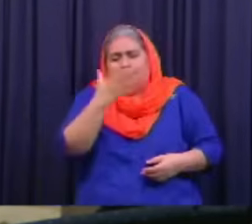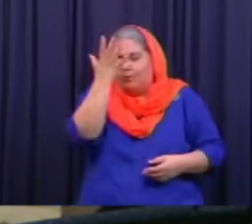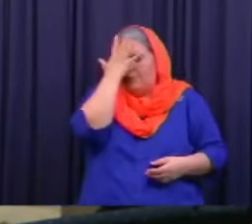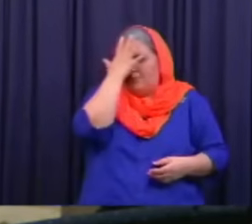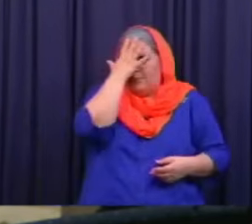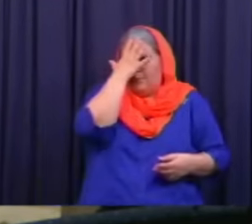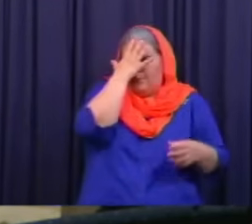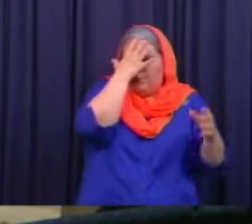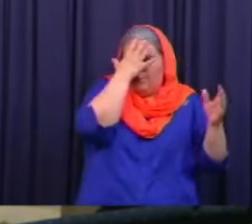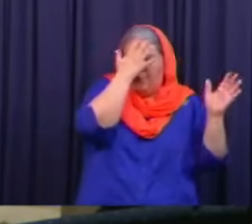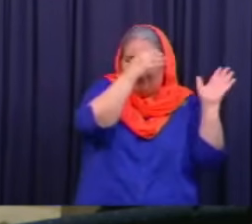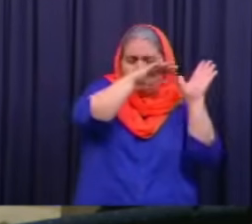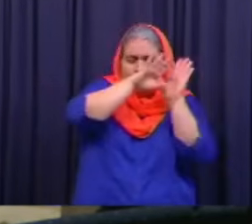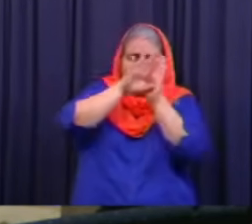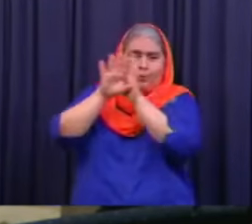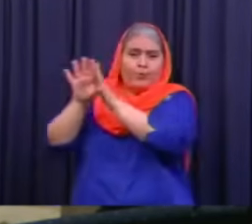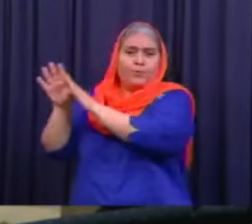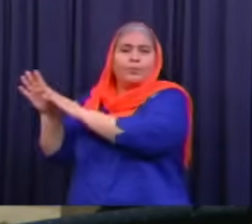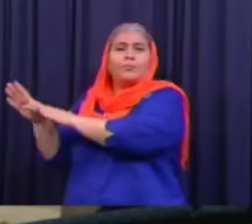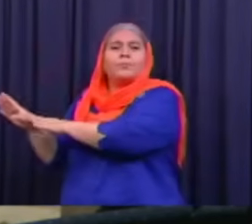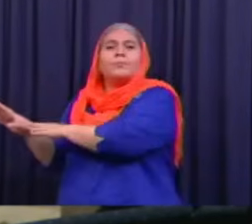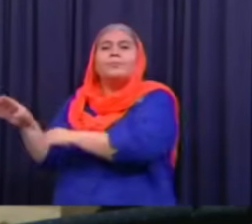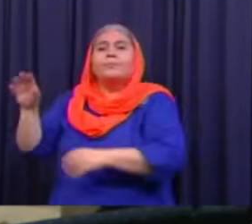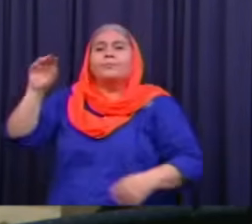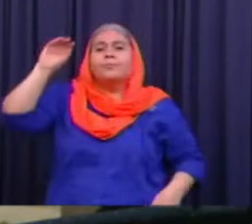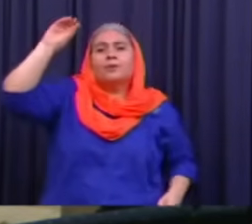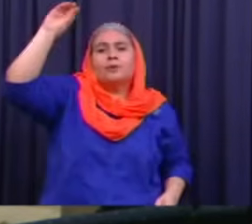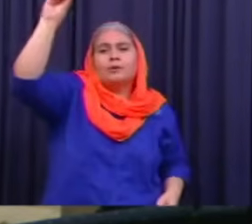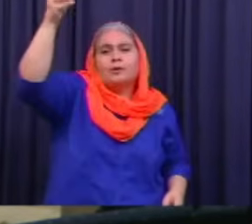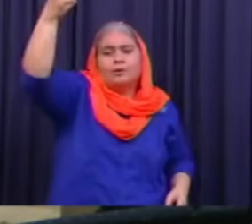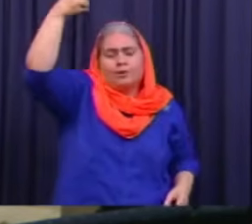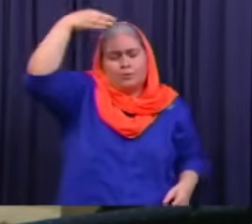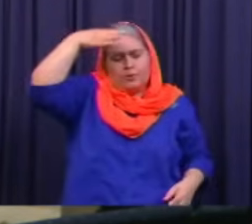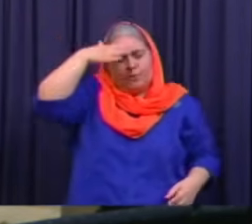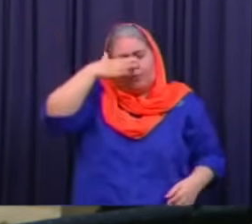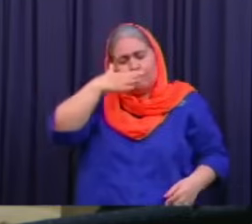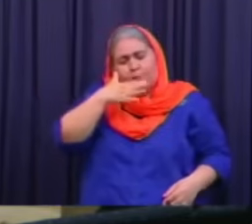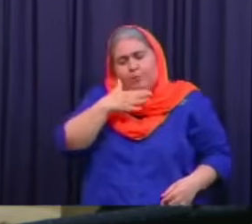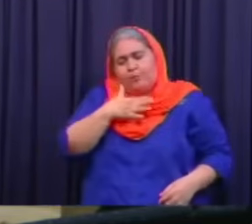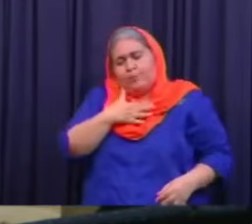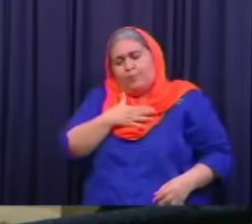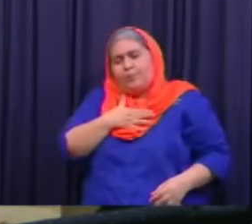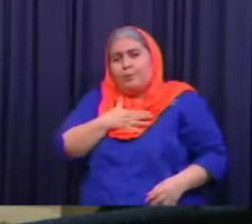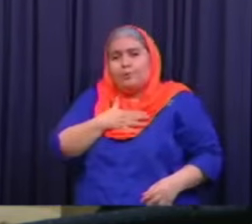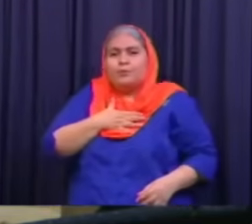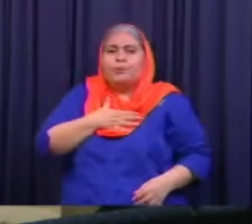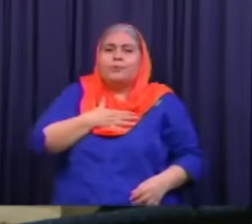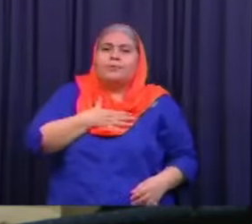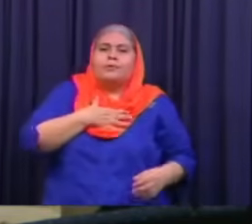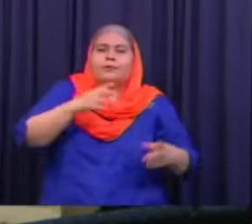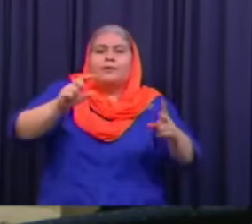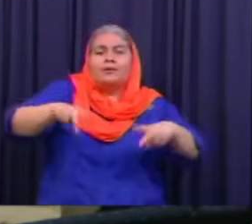rompió y vino tu gracia y me